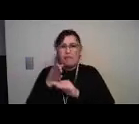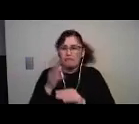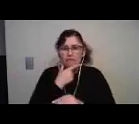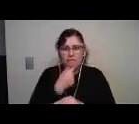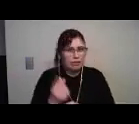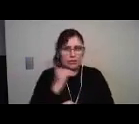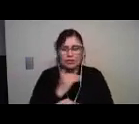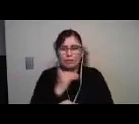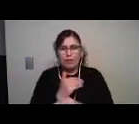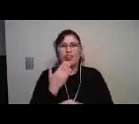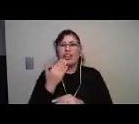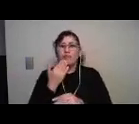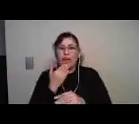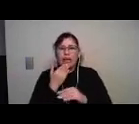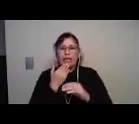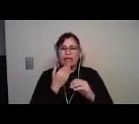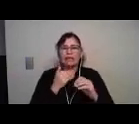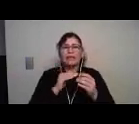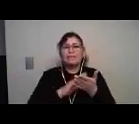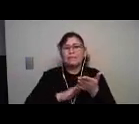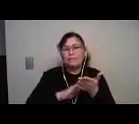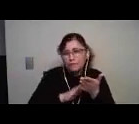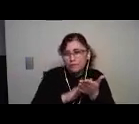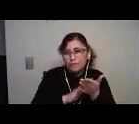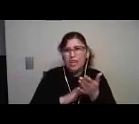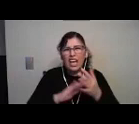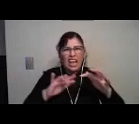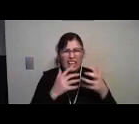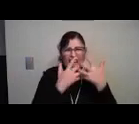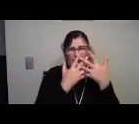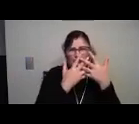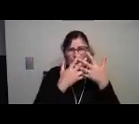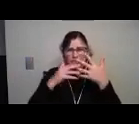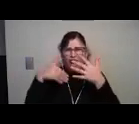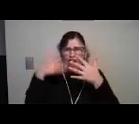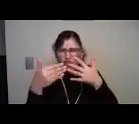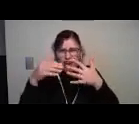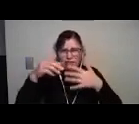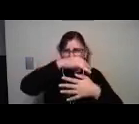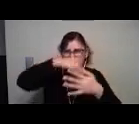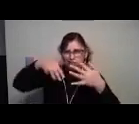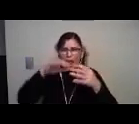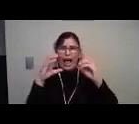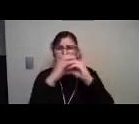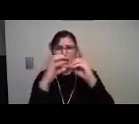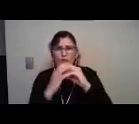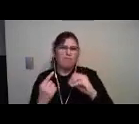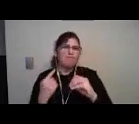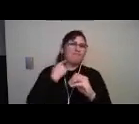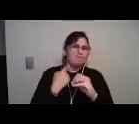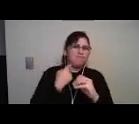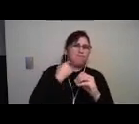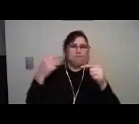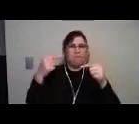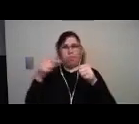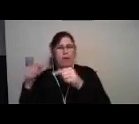al espacio extracelular o intersticial de todas las células vivas de nuestro cuerpo, ¿ya? Entre ellos el